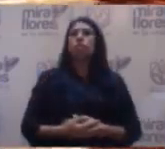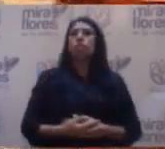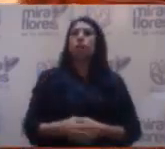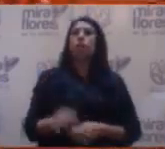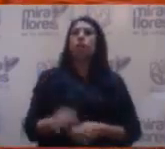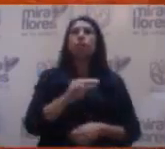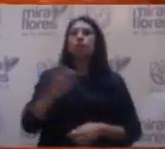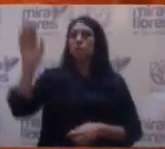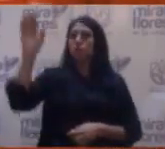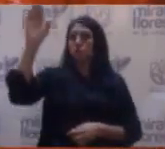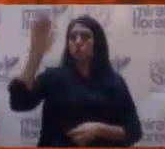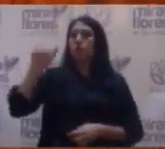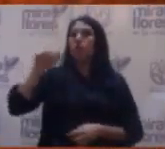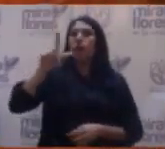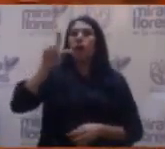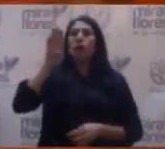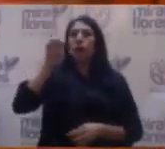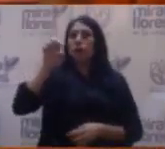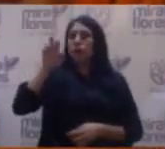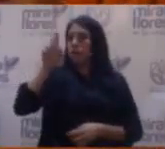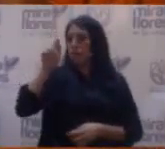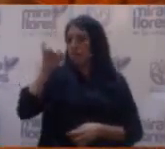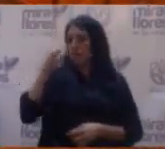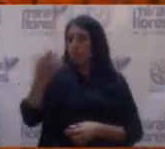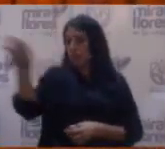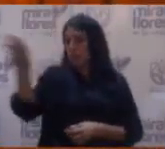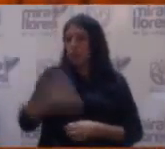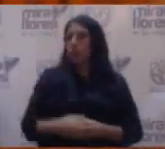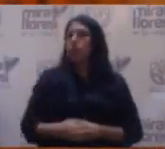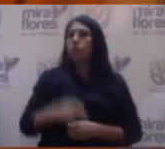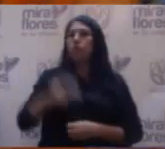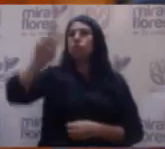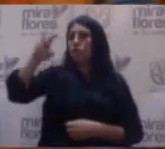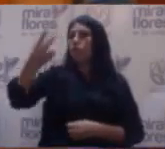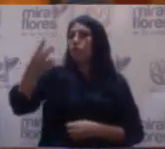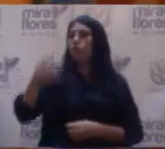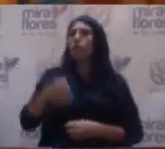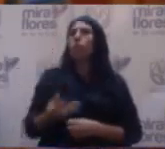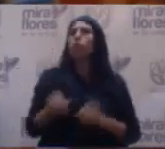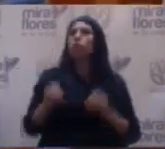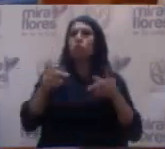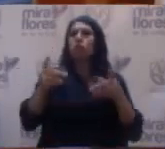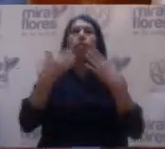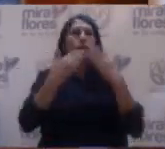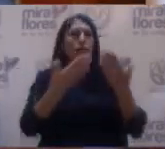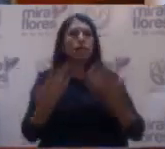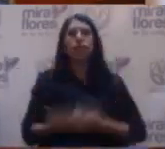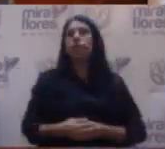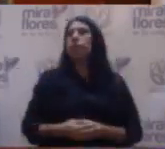Sí, señor Alberti, tiene usted el uso de la palabra en segunda oportunidad. Gracias.